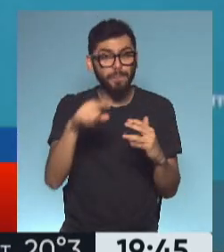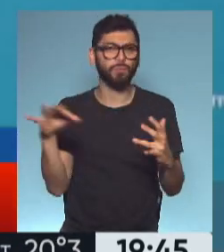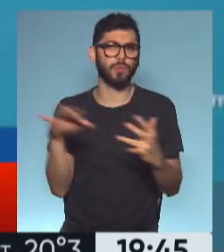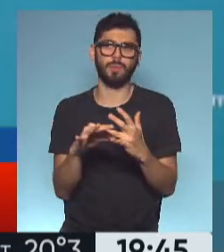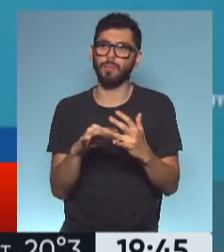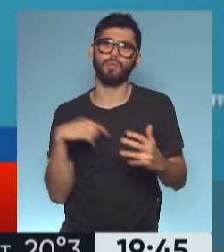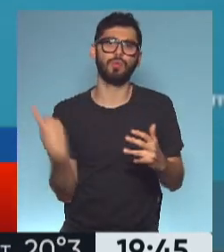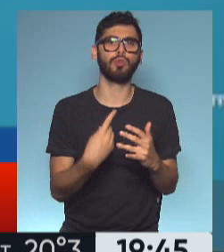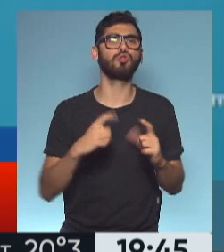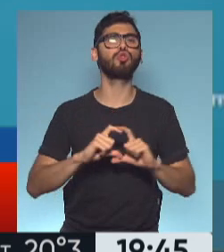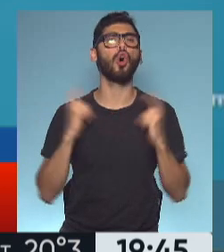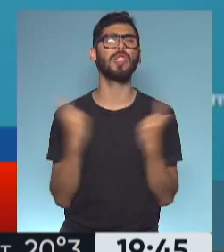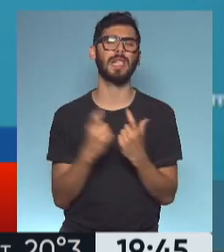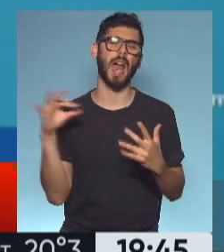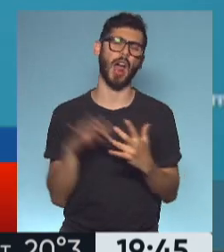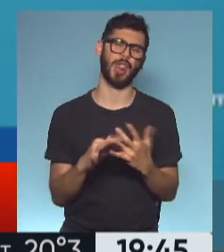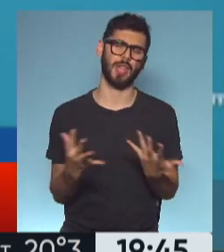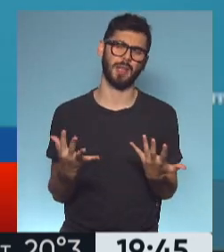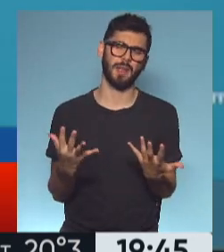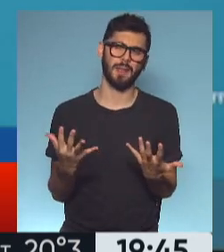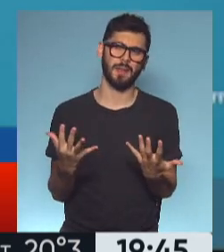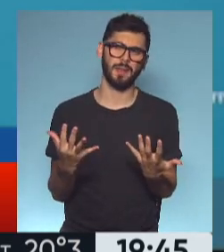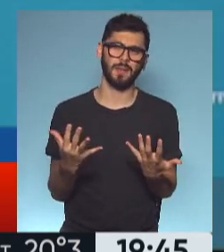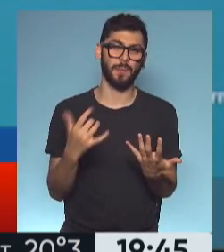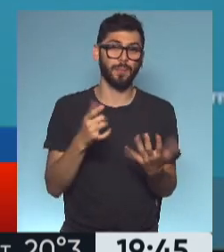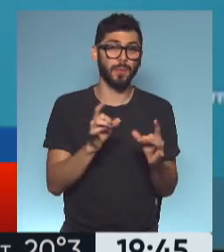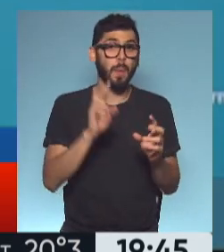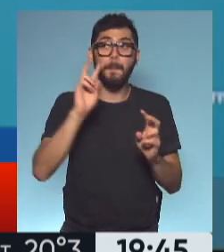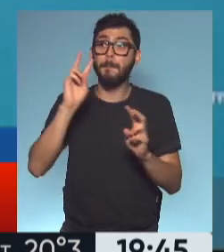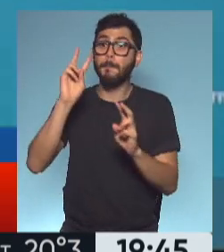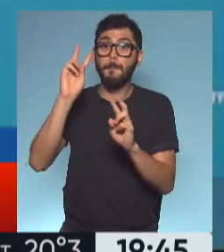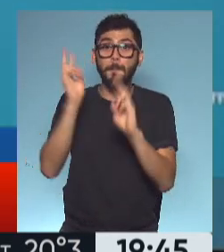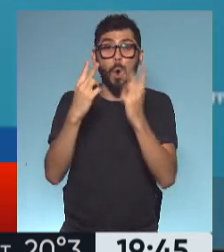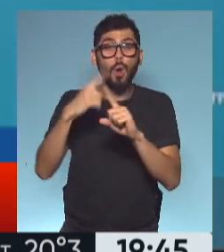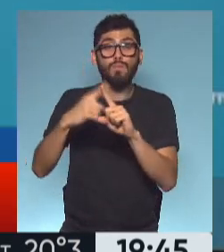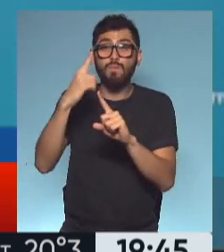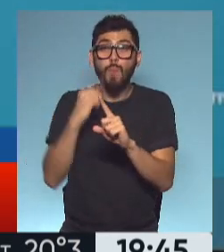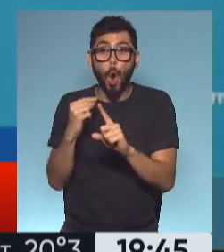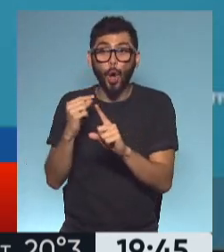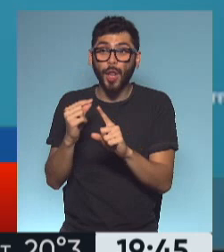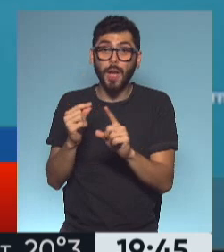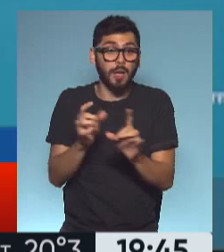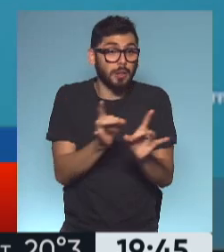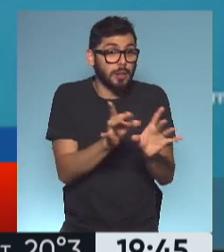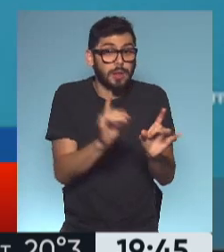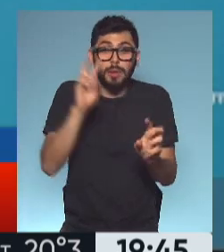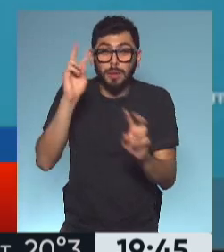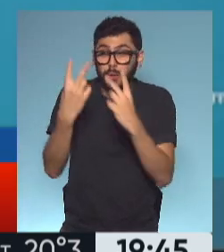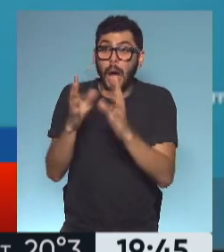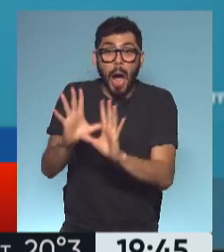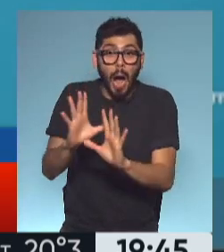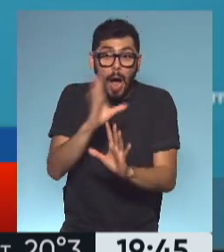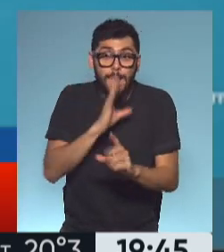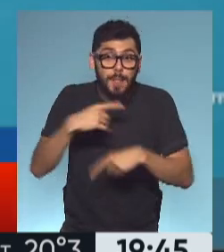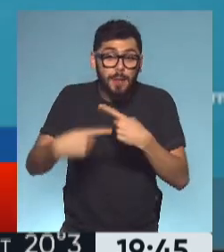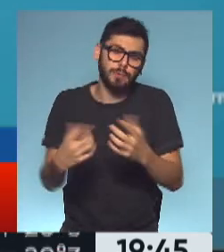tener como sociedad. No podemos convivir con la cantidad de muertos por día que genera este nivel de contagio. Entonces, esa